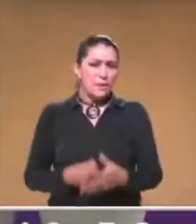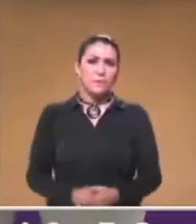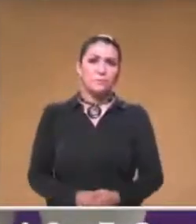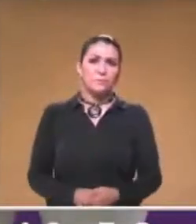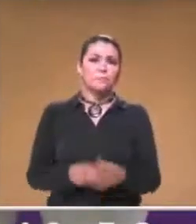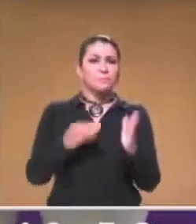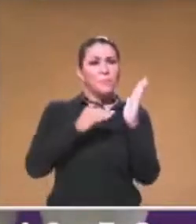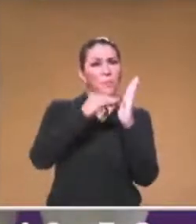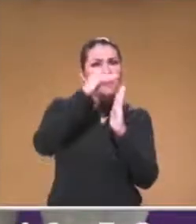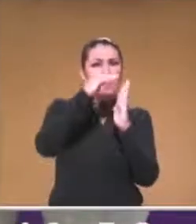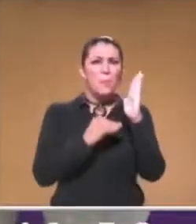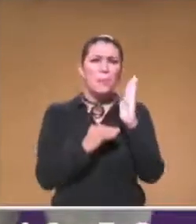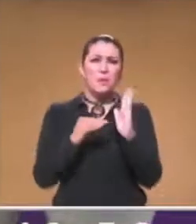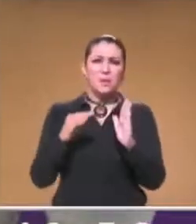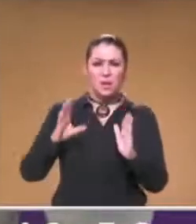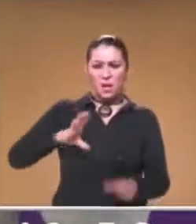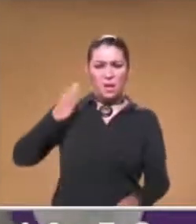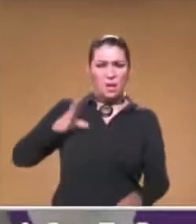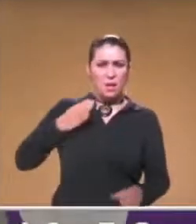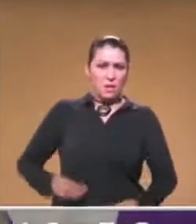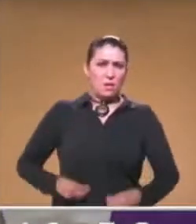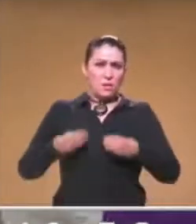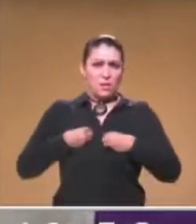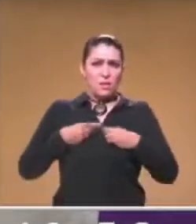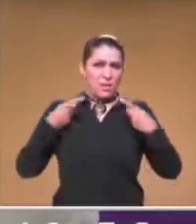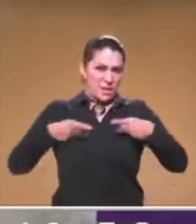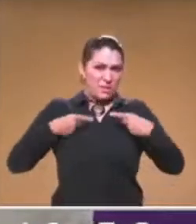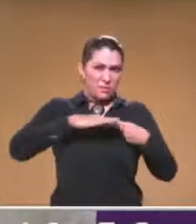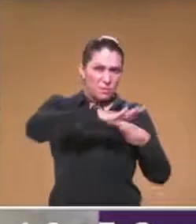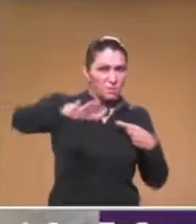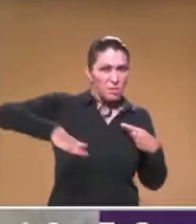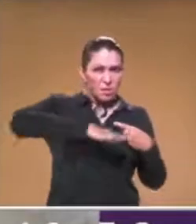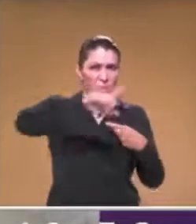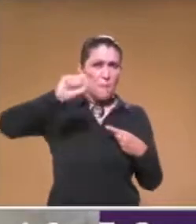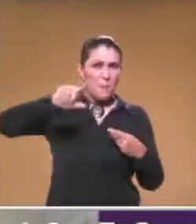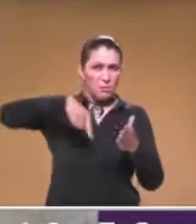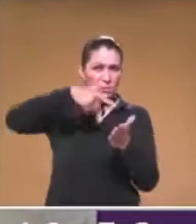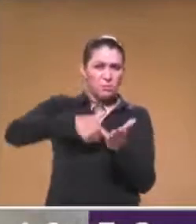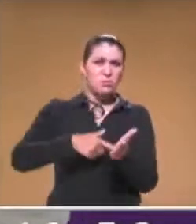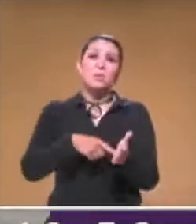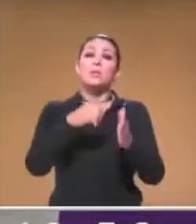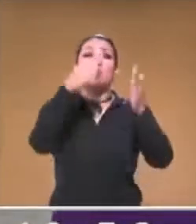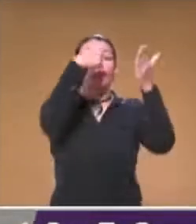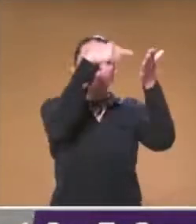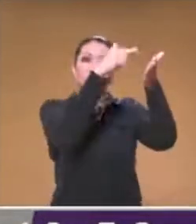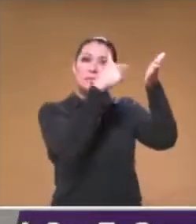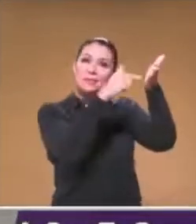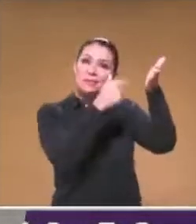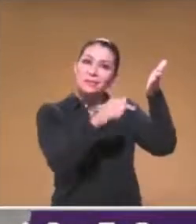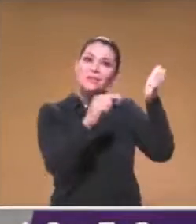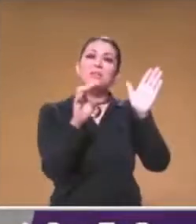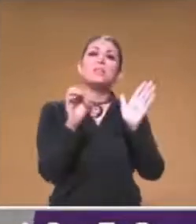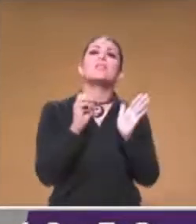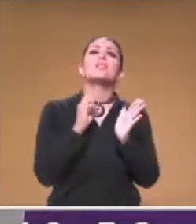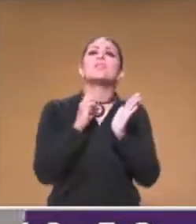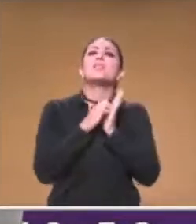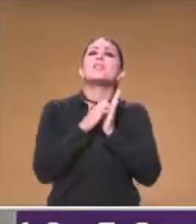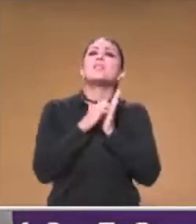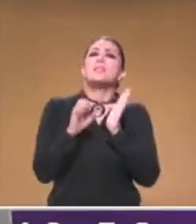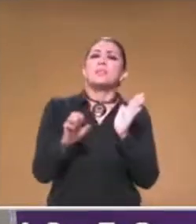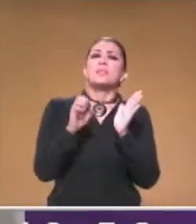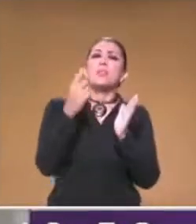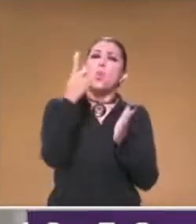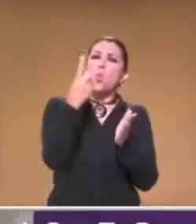la calidad de vida de una población se revisan diferentes indicadores. Hay un organismo de cooperación económica y de